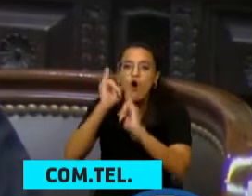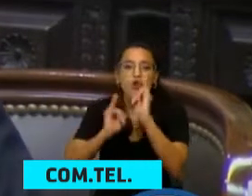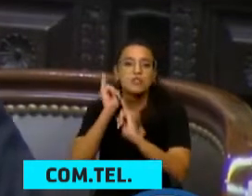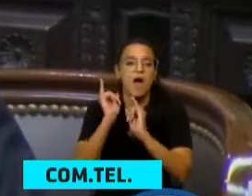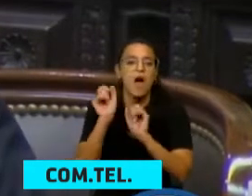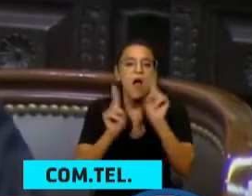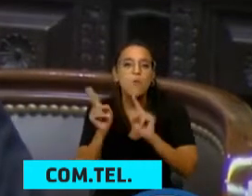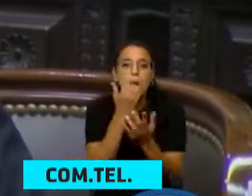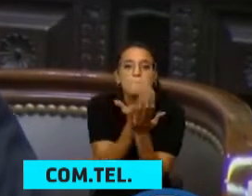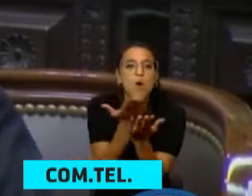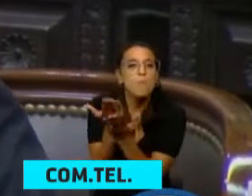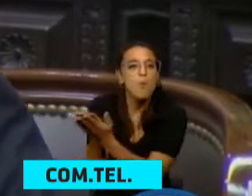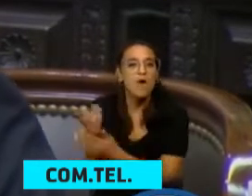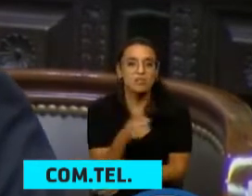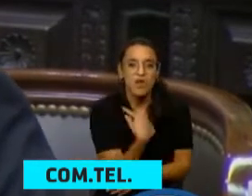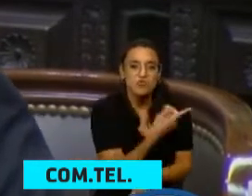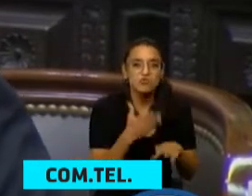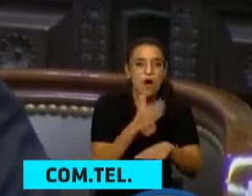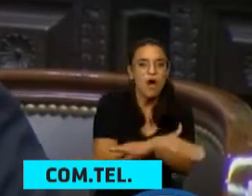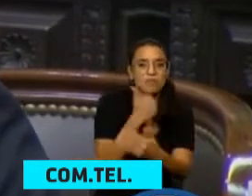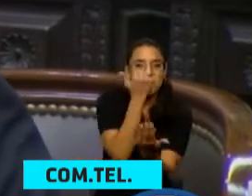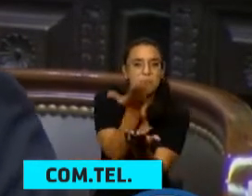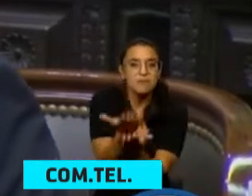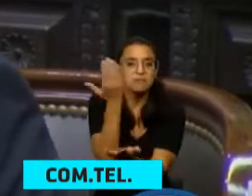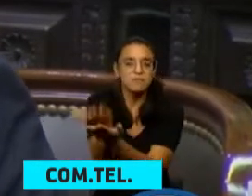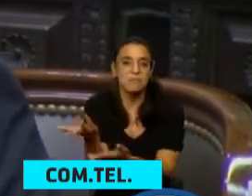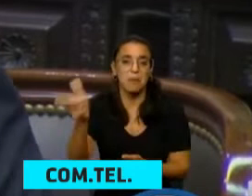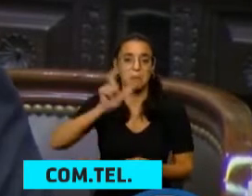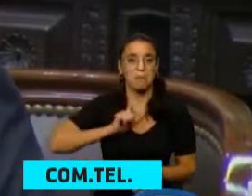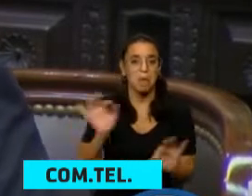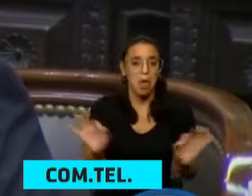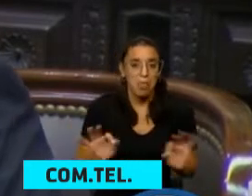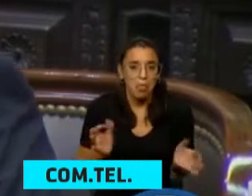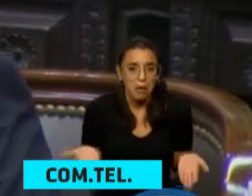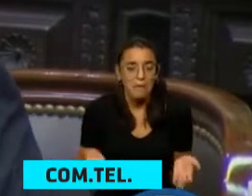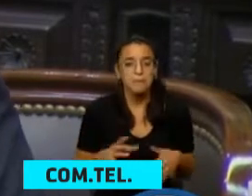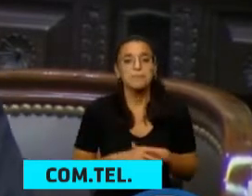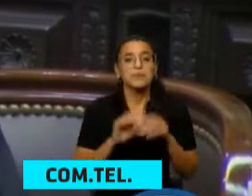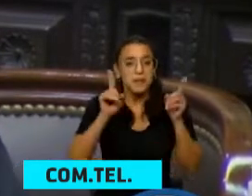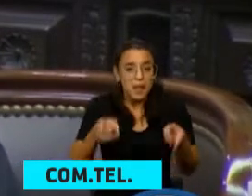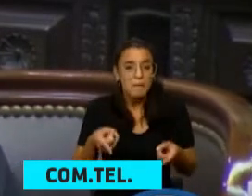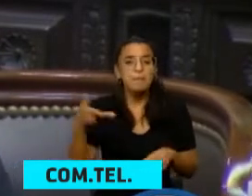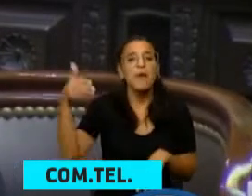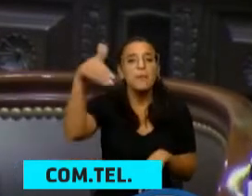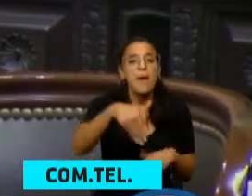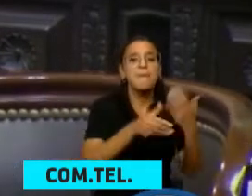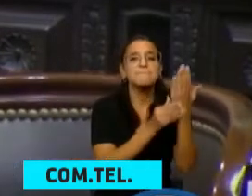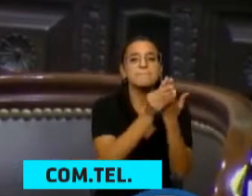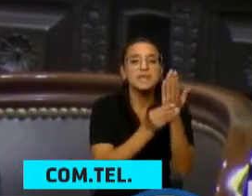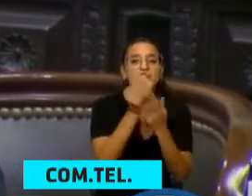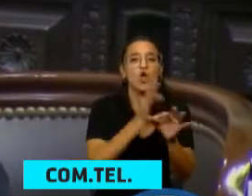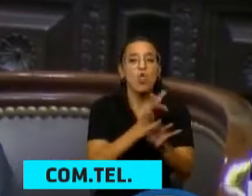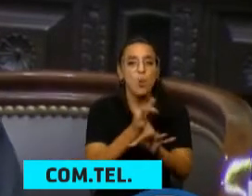Y también senador y senadora, porque solamente titulares, con la foto de cada uno de